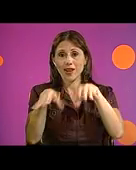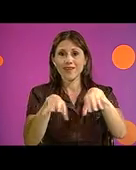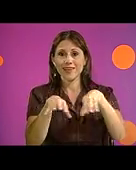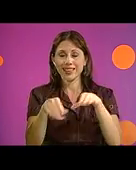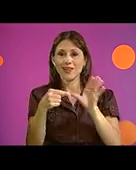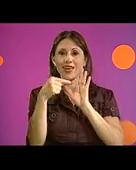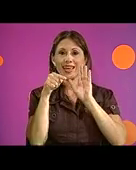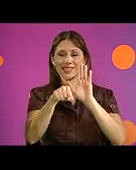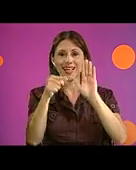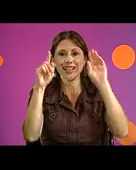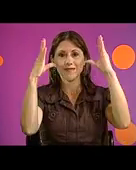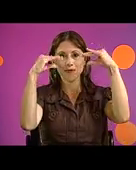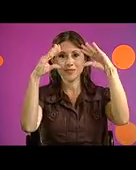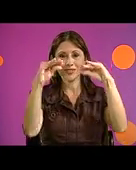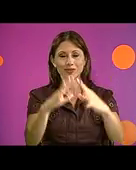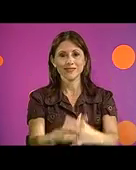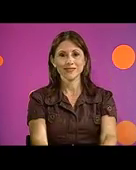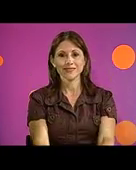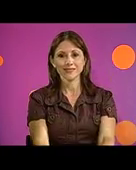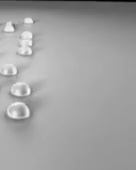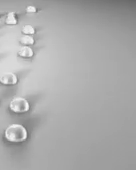evento y esta es la información.